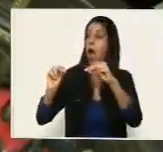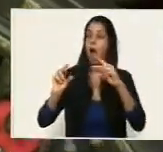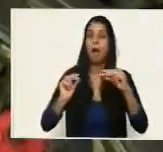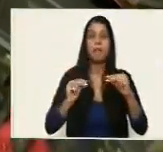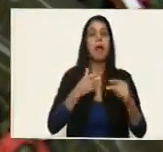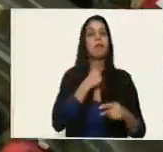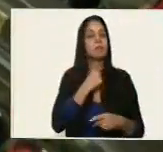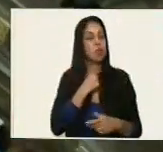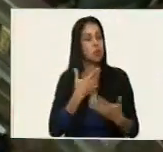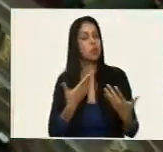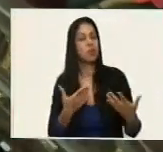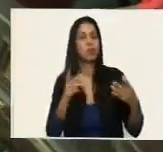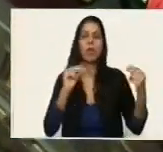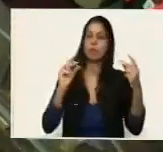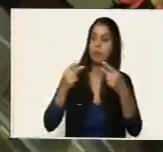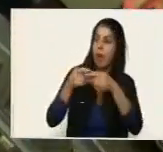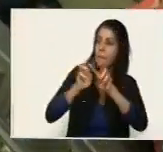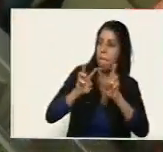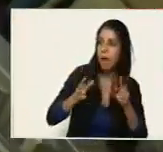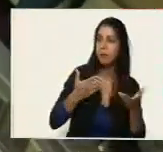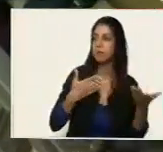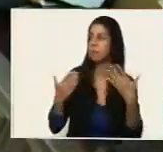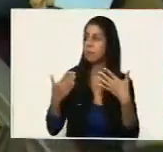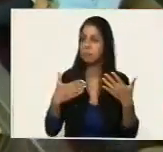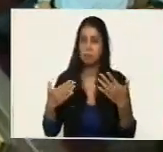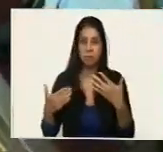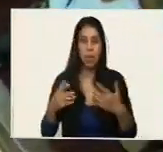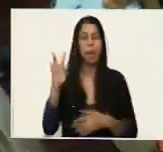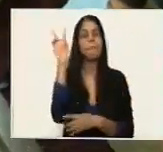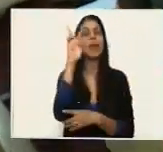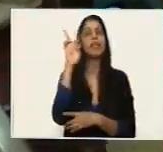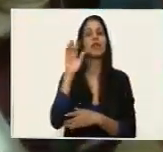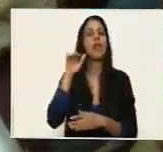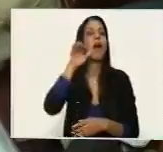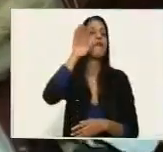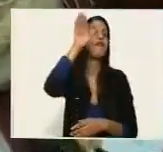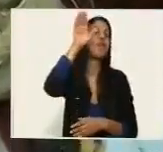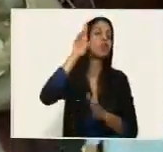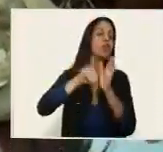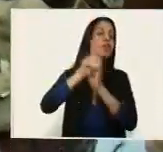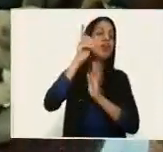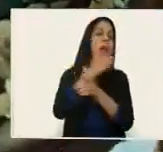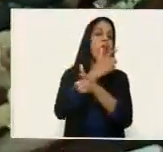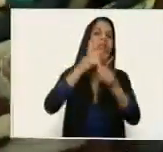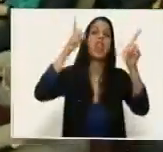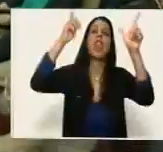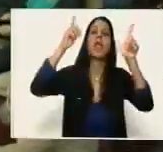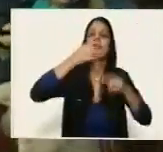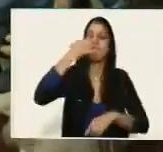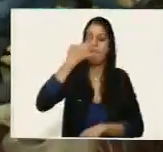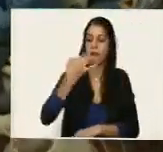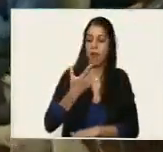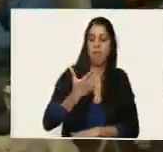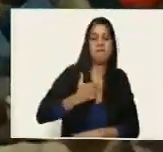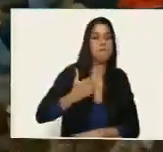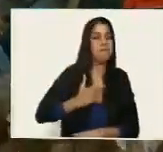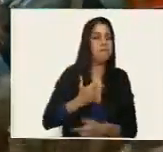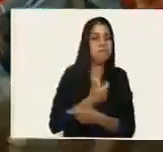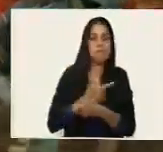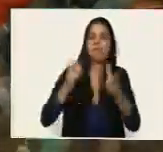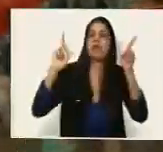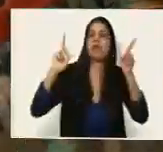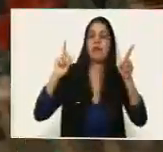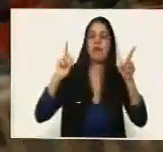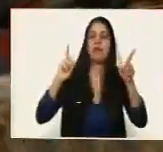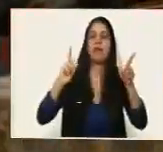legar a las futuras generaciones una nación verdaderamente libre y soberana, donde reinen los